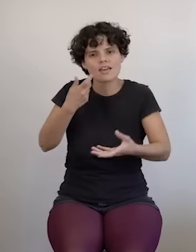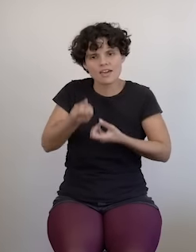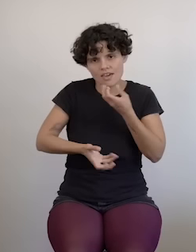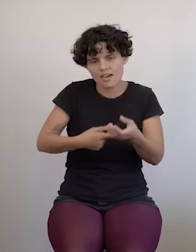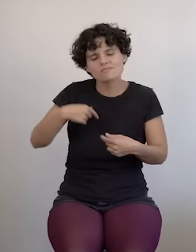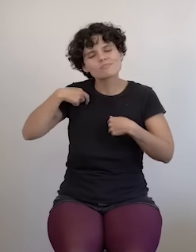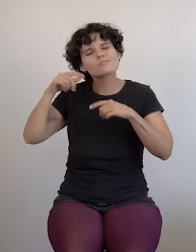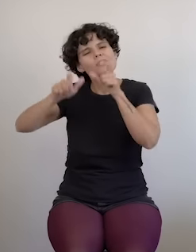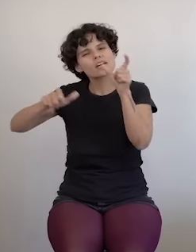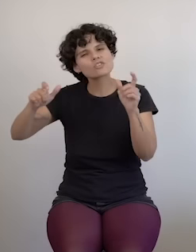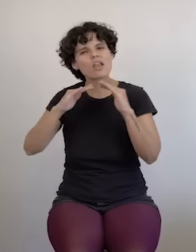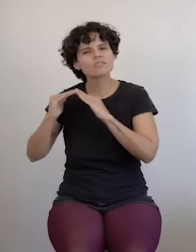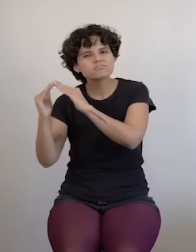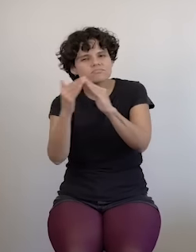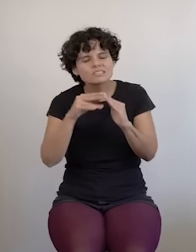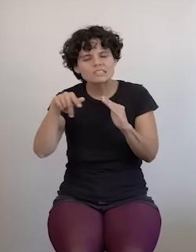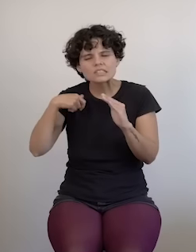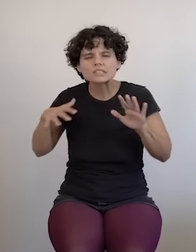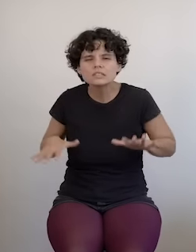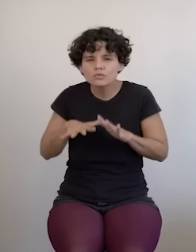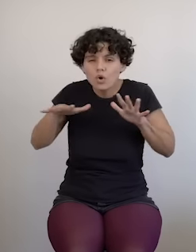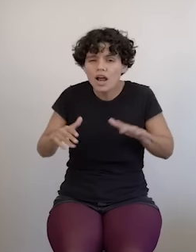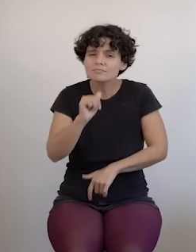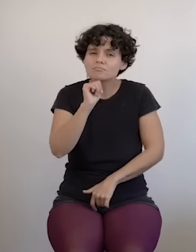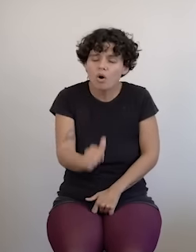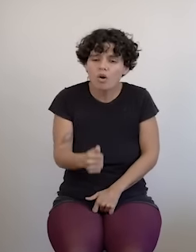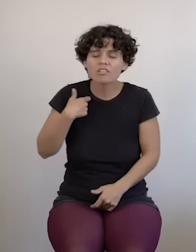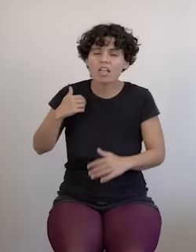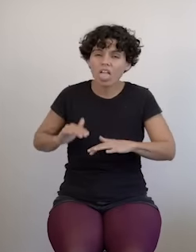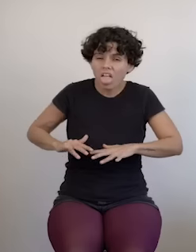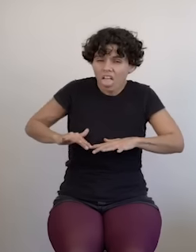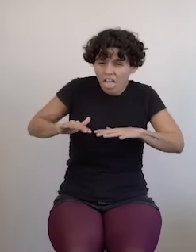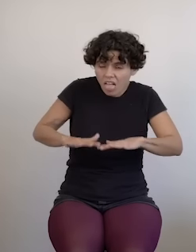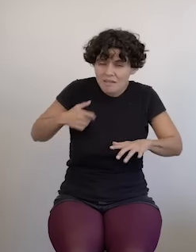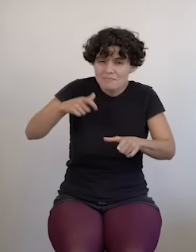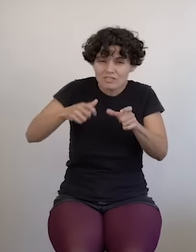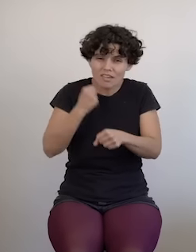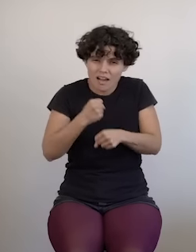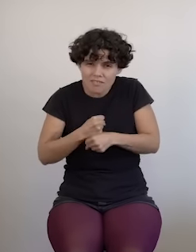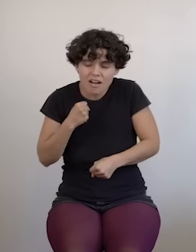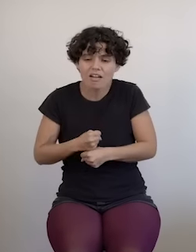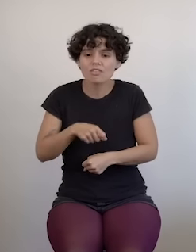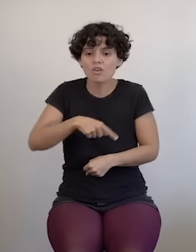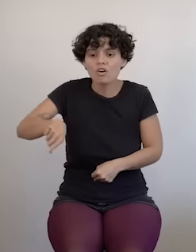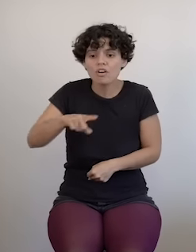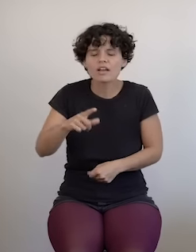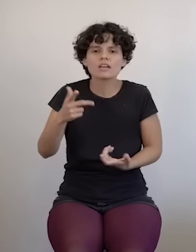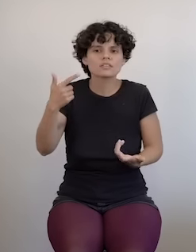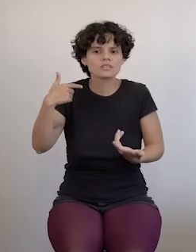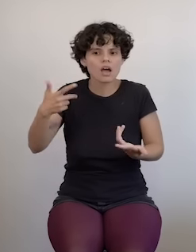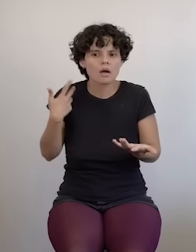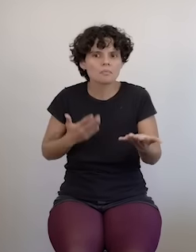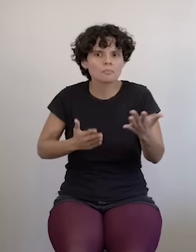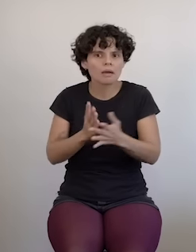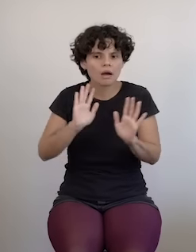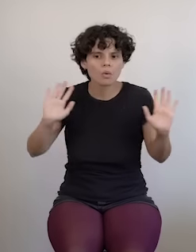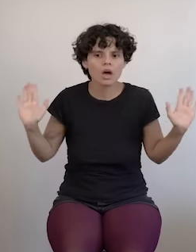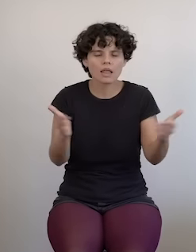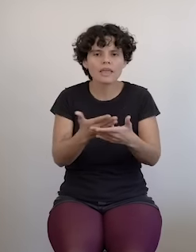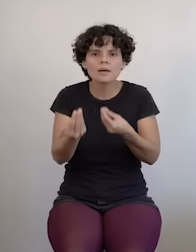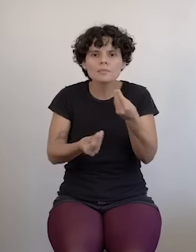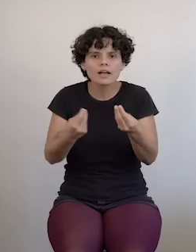las poblaciones, con la gente que se esfuerza, con la gente que tira para adelante este país, por más la gente obrera, ¿cachai? Dicen de la agua a la cuarentena, ¿y quién tiene que